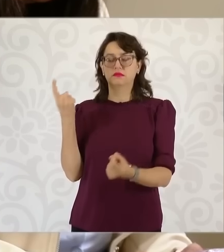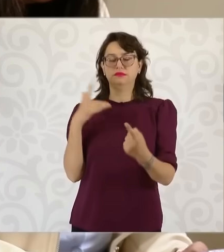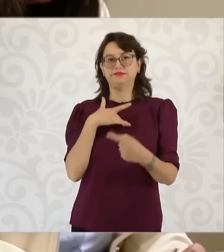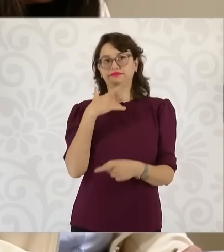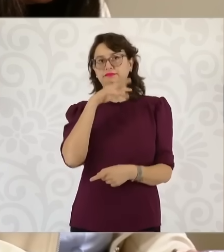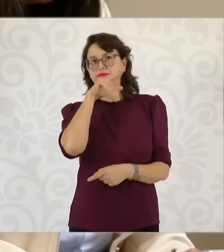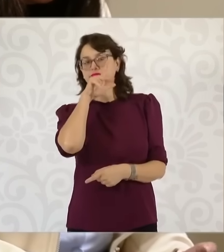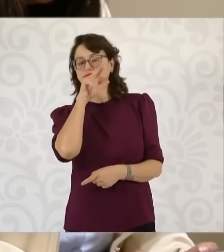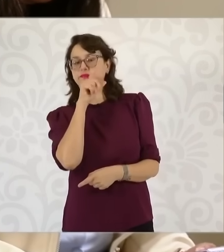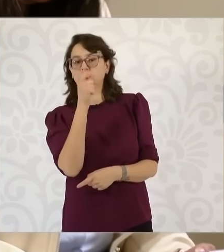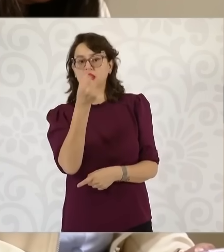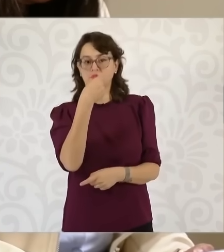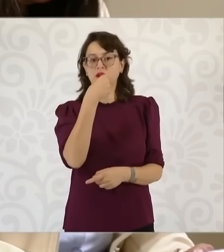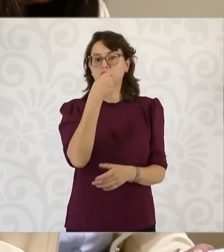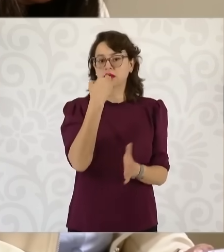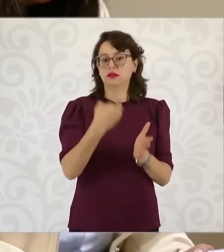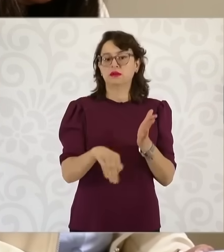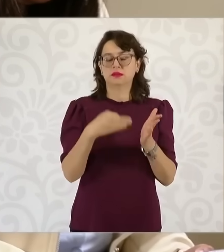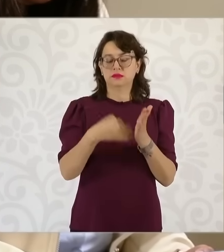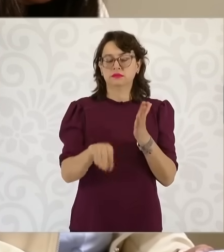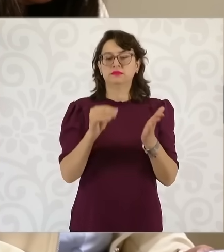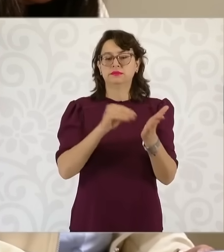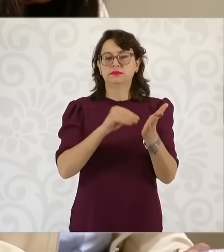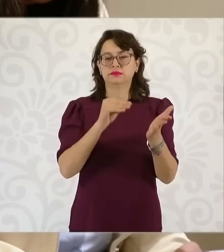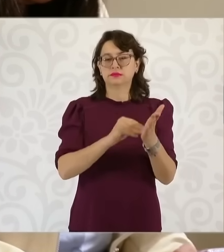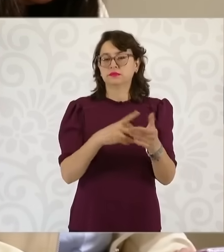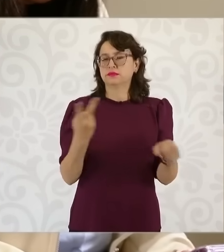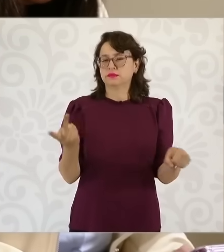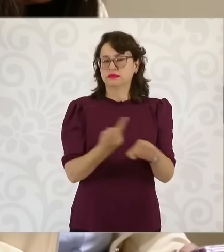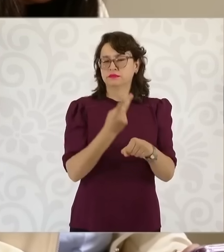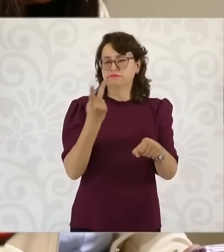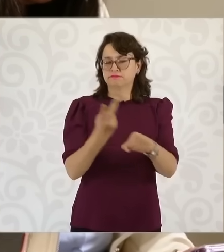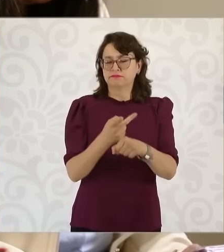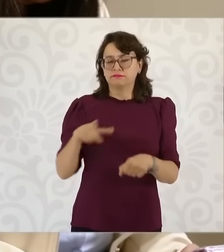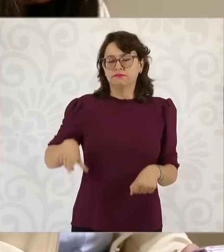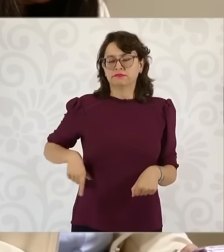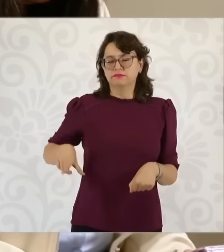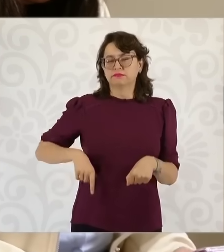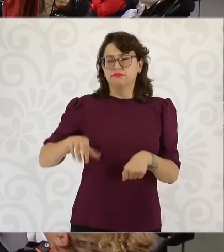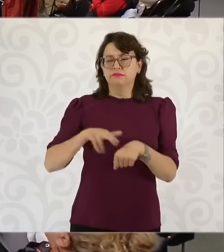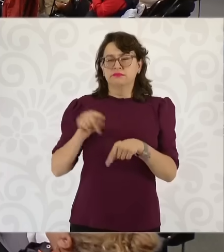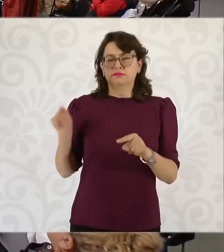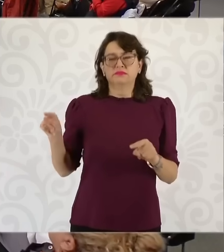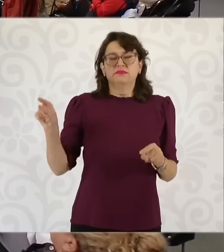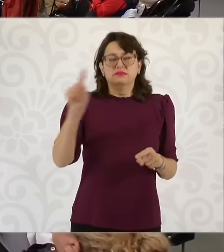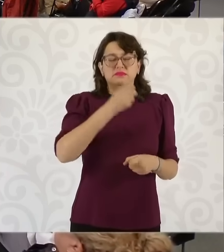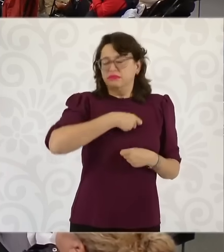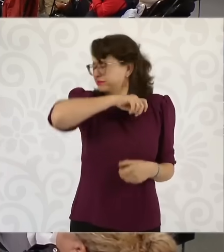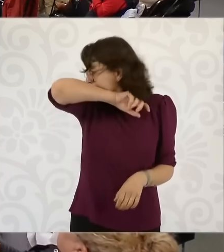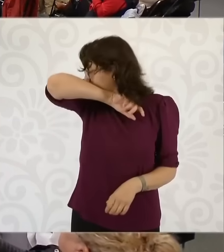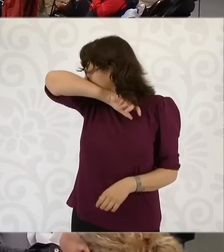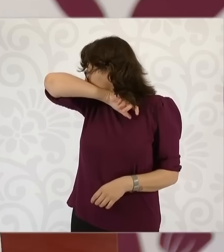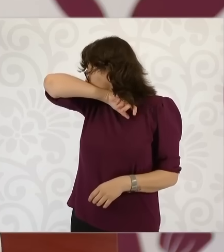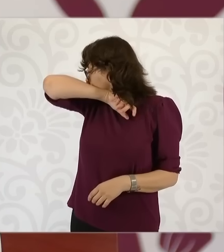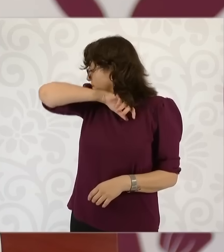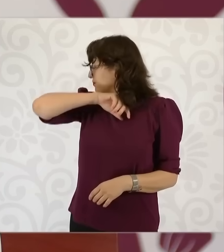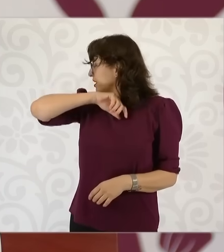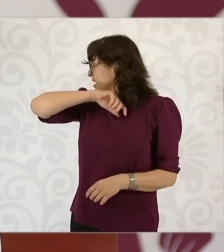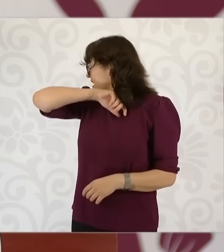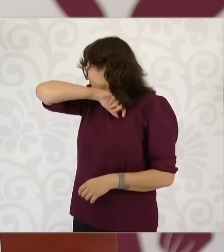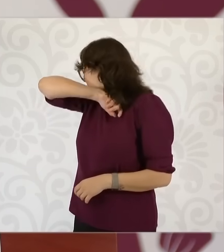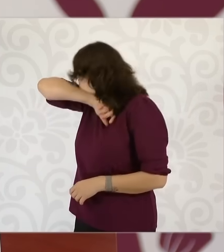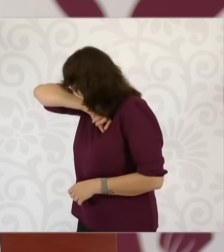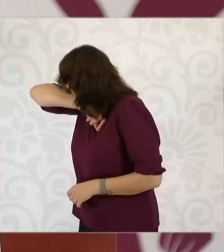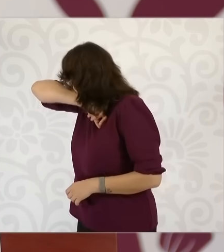de medicamentos. Saber qué se dijo en esta reunión, si estos gobernadores le expresaron su inquietud. No se habló de eso, no se habló en particular del desabasto